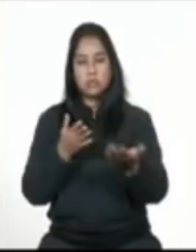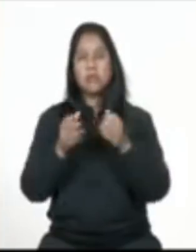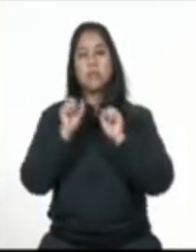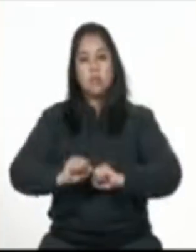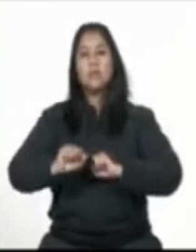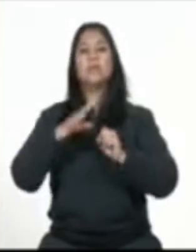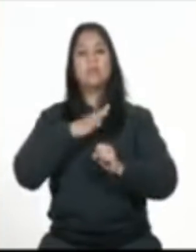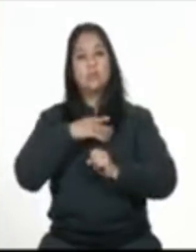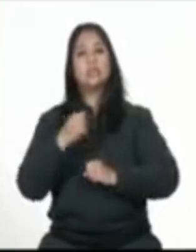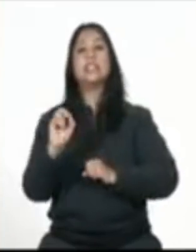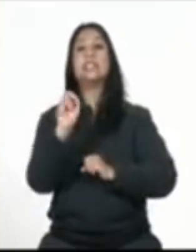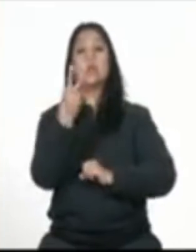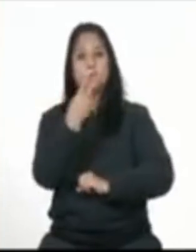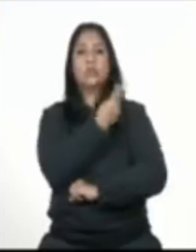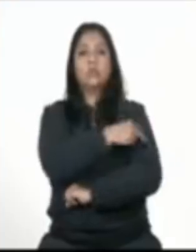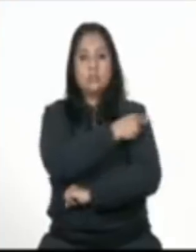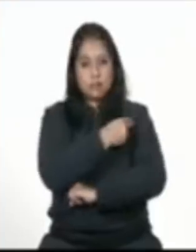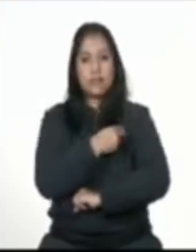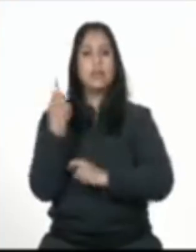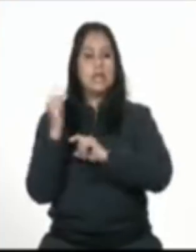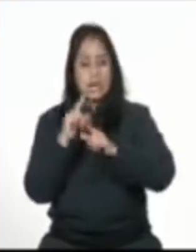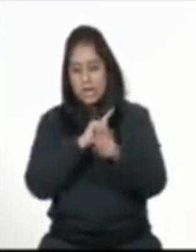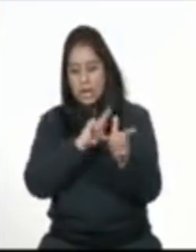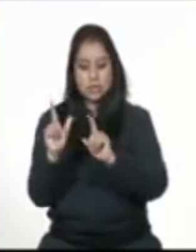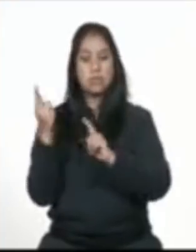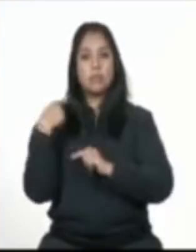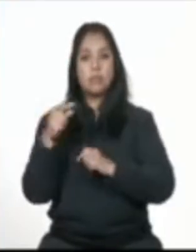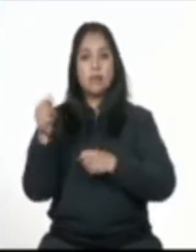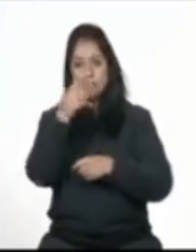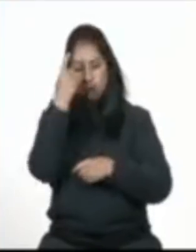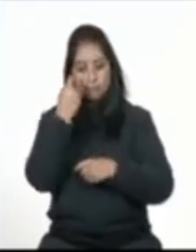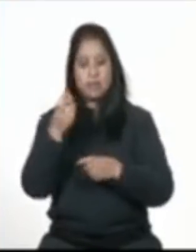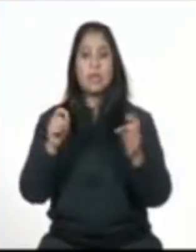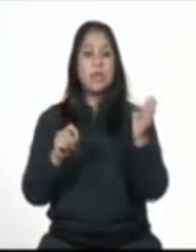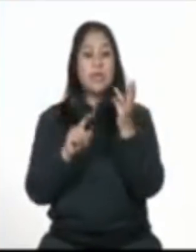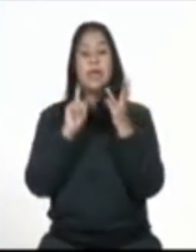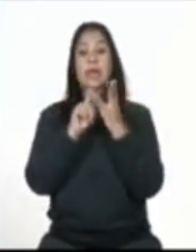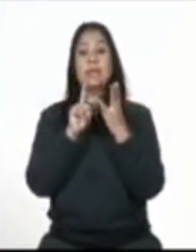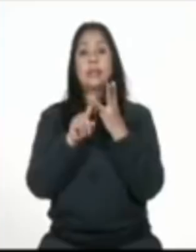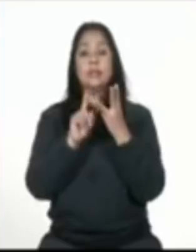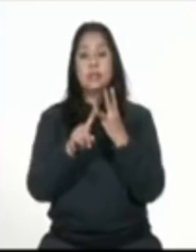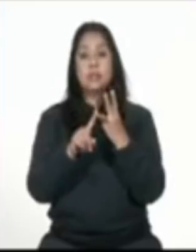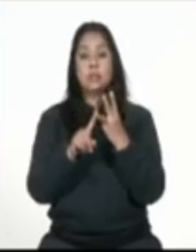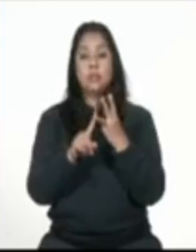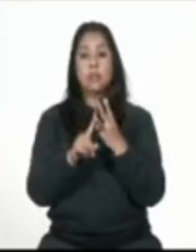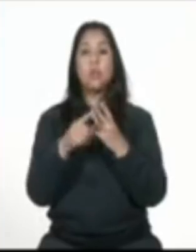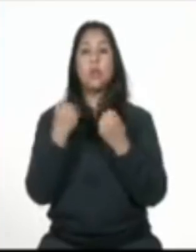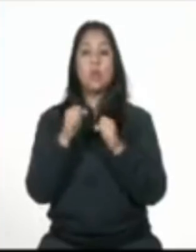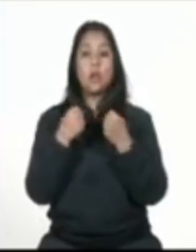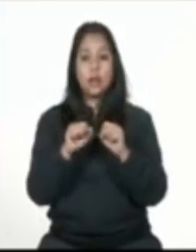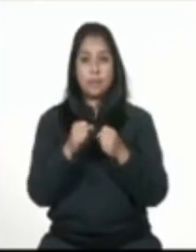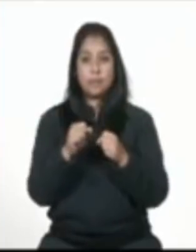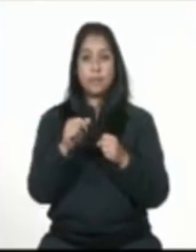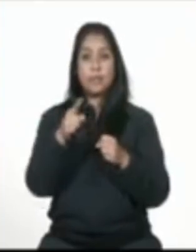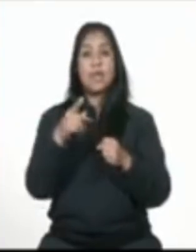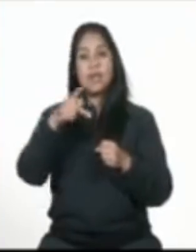segundo hospital listo y presto para funcionar. Un tercero lo hará allá en las instalaciones de Selgusa, en